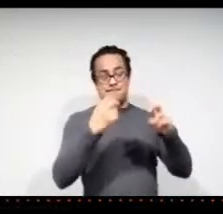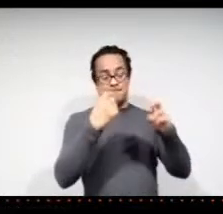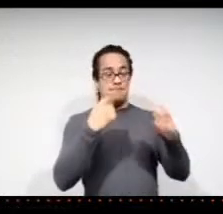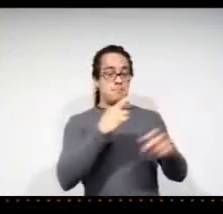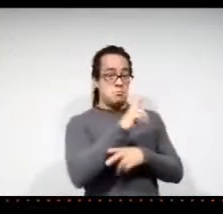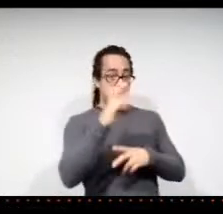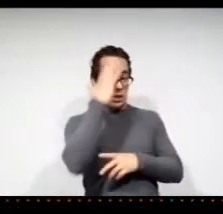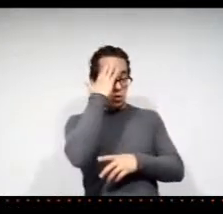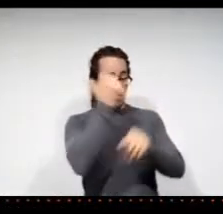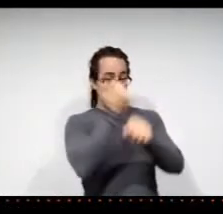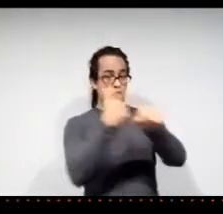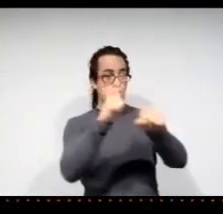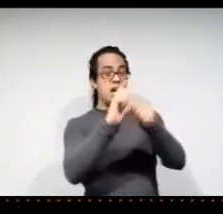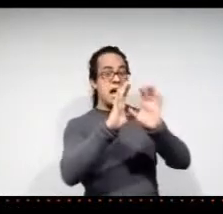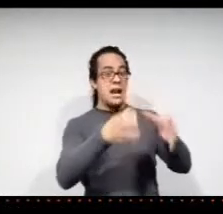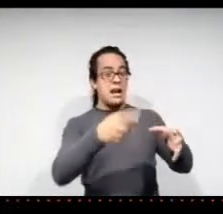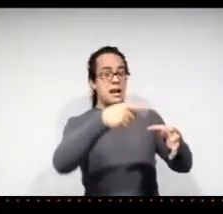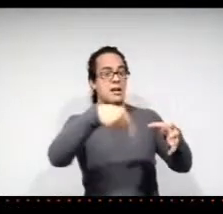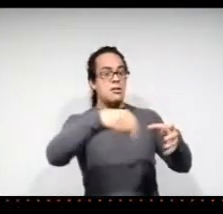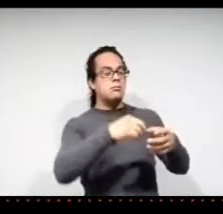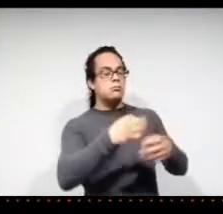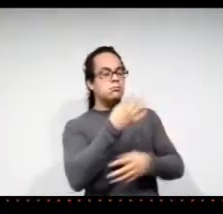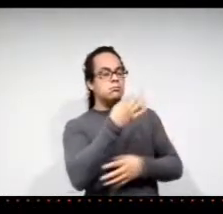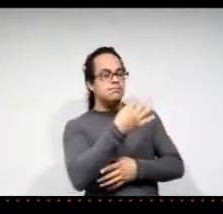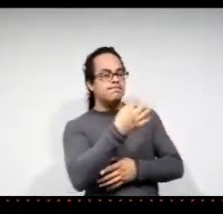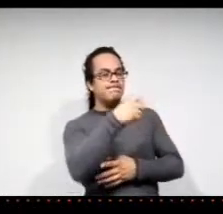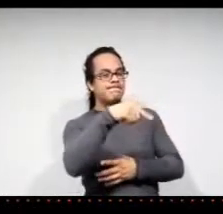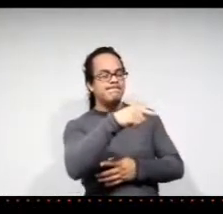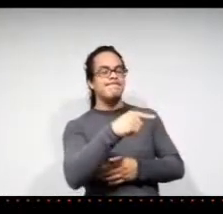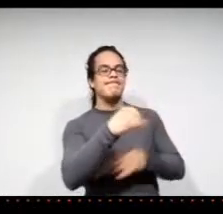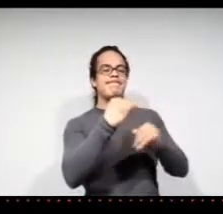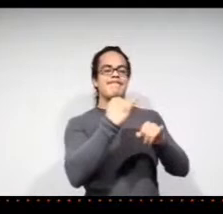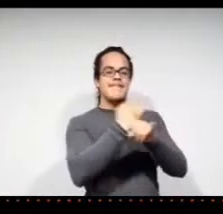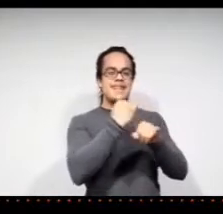social de la educación en línea, ¿no? Ahora,